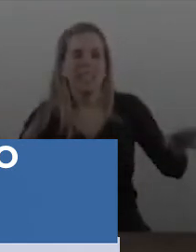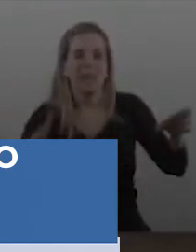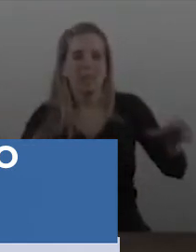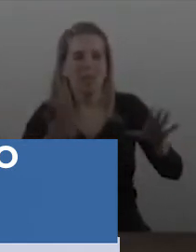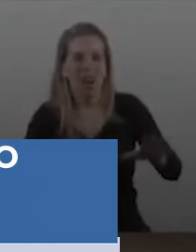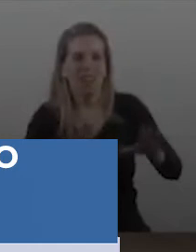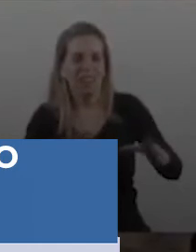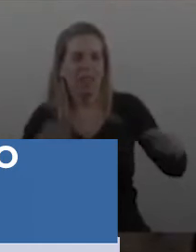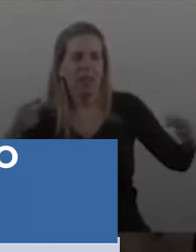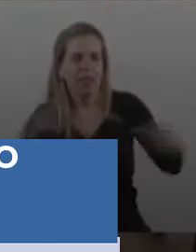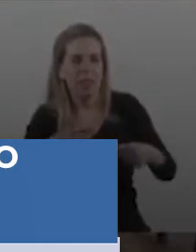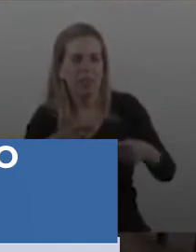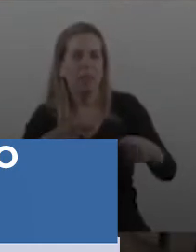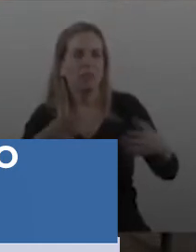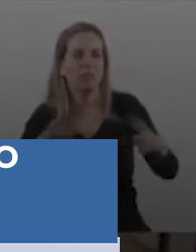Argentina.